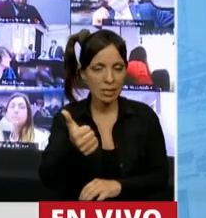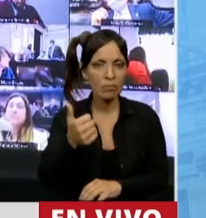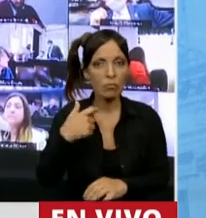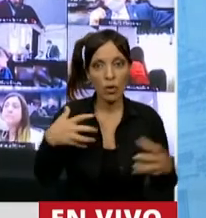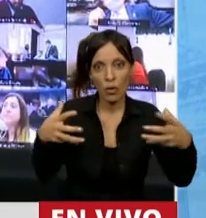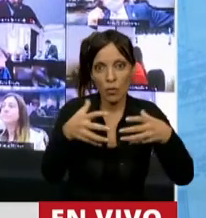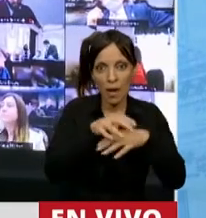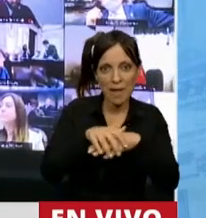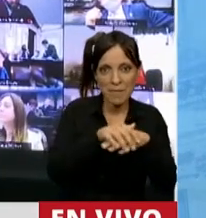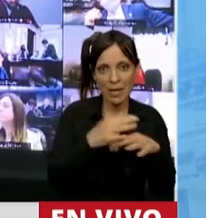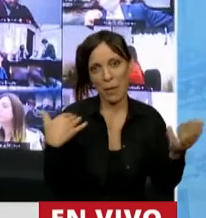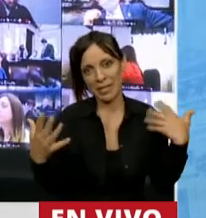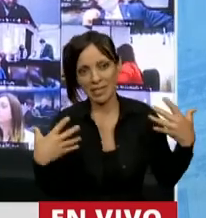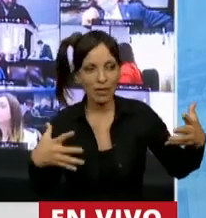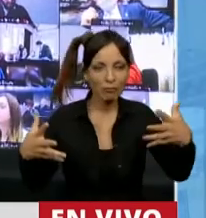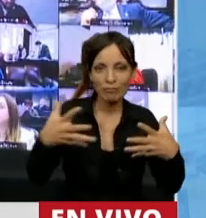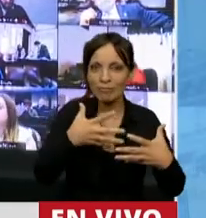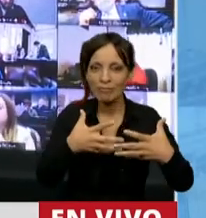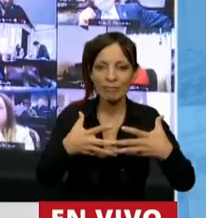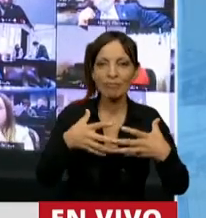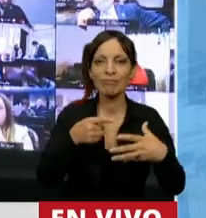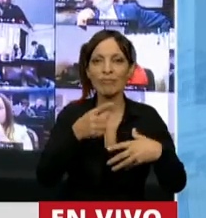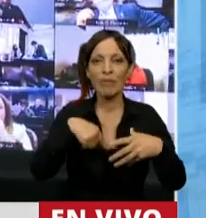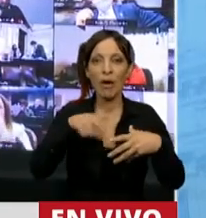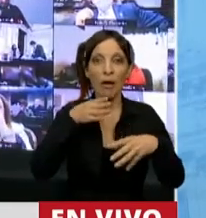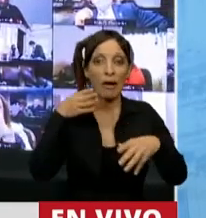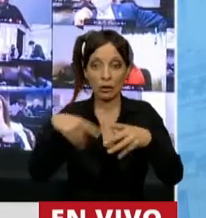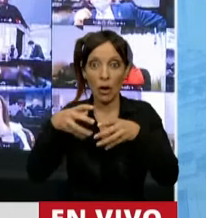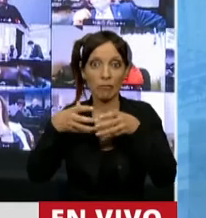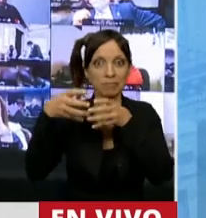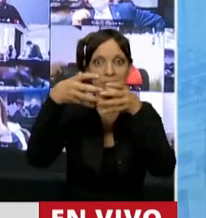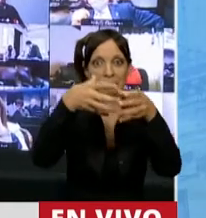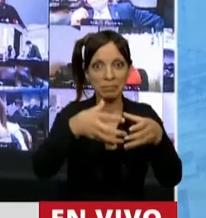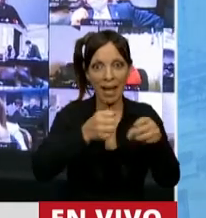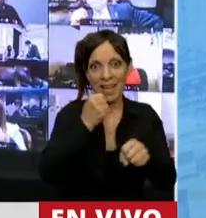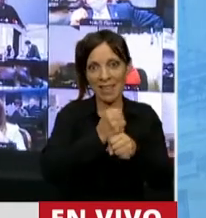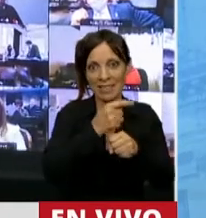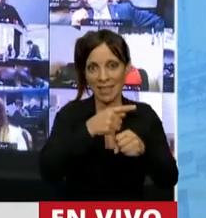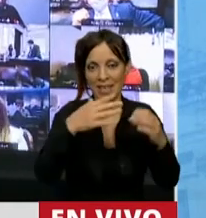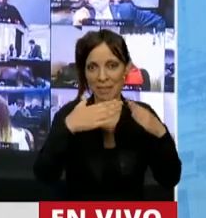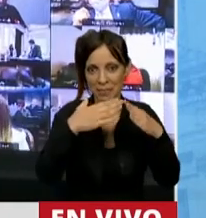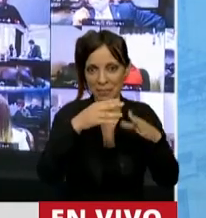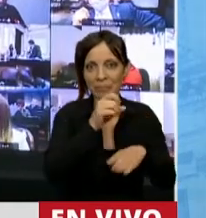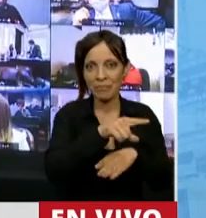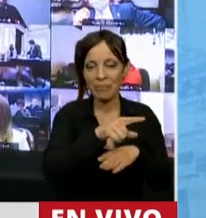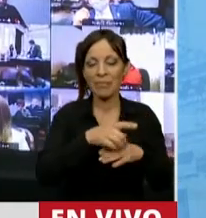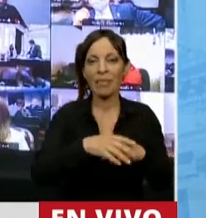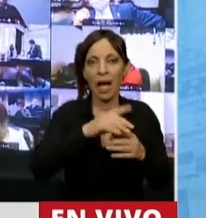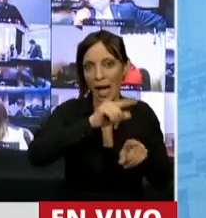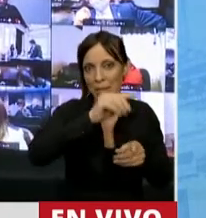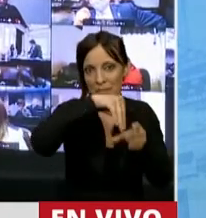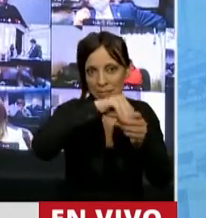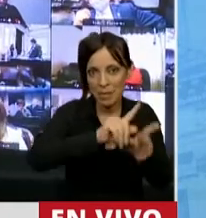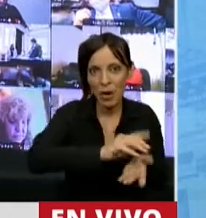de amigos, con los vecinos del barrio. Todos fuimos hasta donde vivía y donde había pasado la